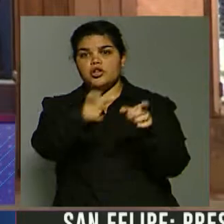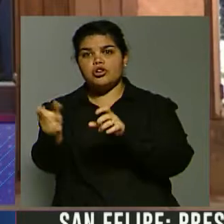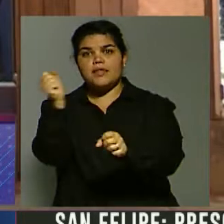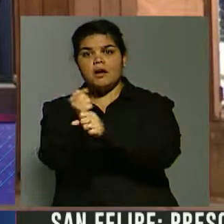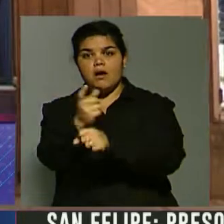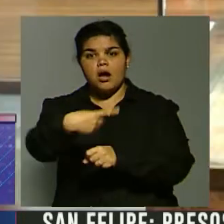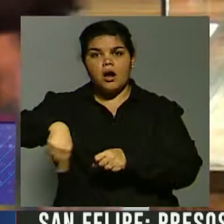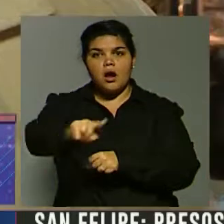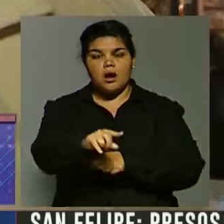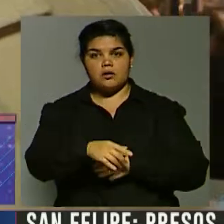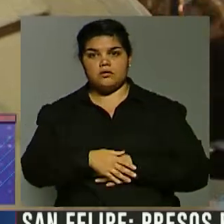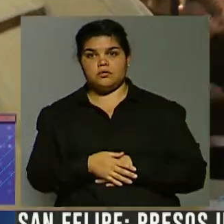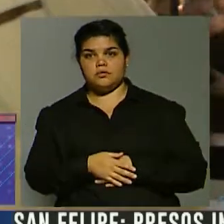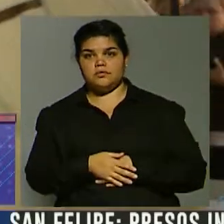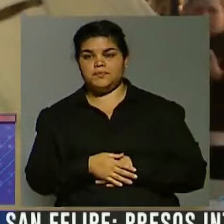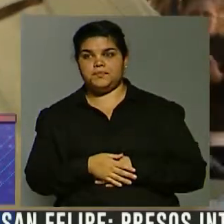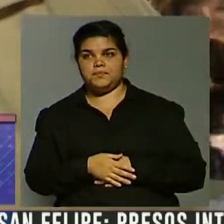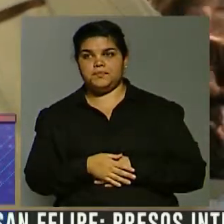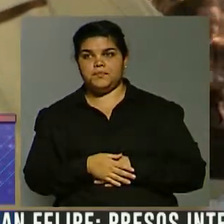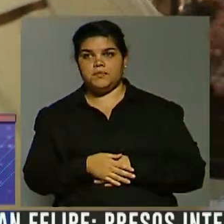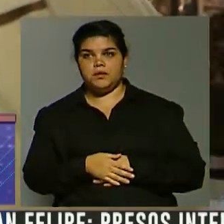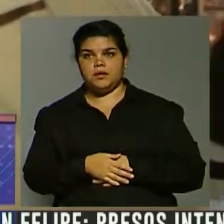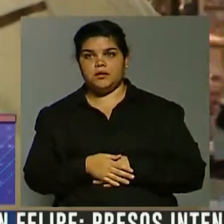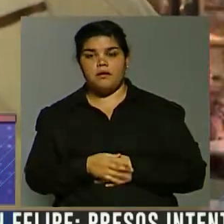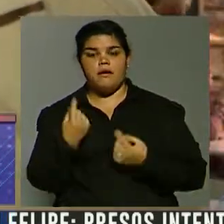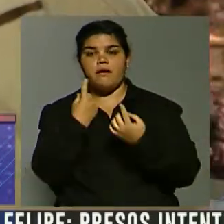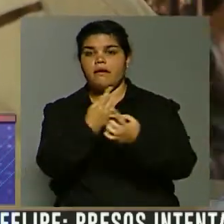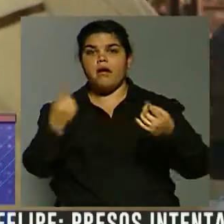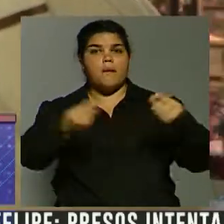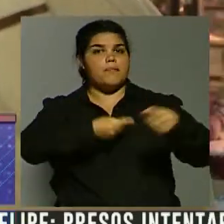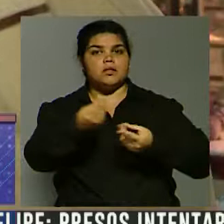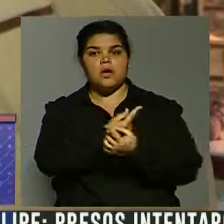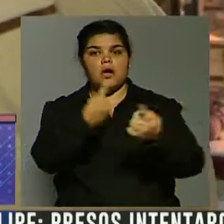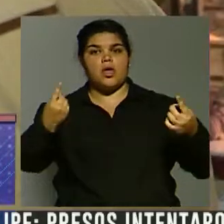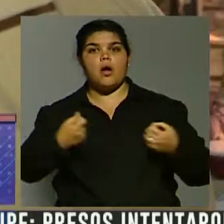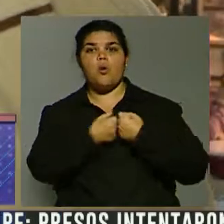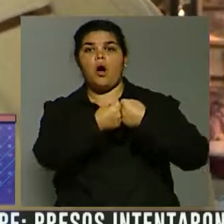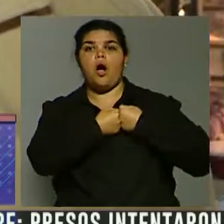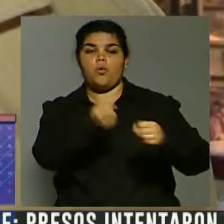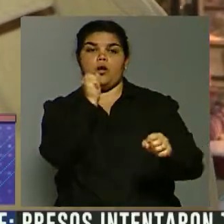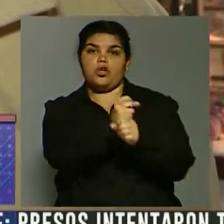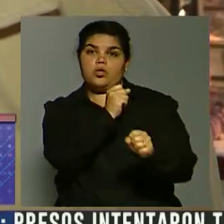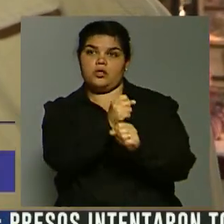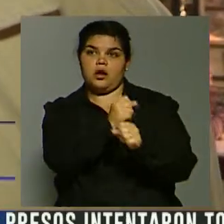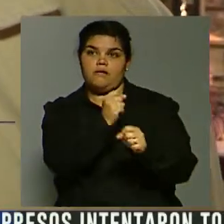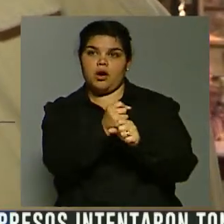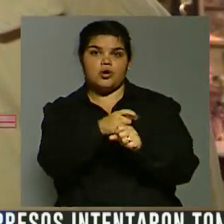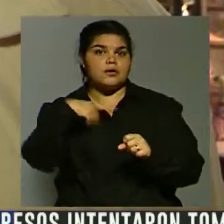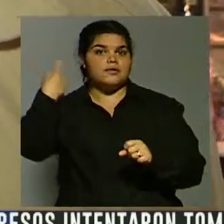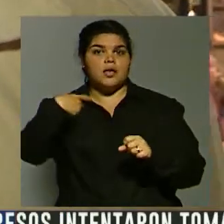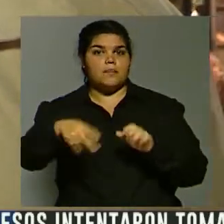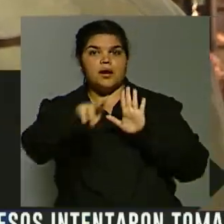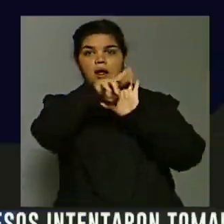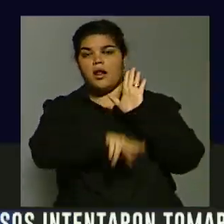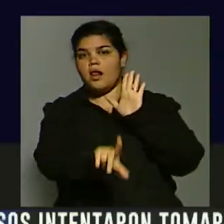entonces cada empresa va a tener la obligación de trabajar en el consenso con sus empleados, no saliéndose de las leyes laborales.